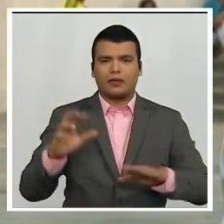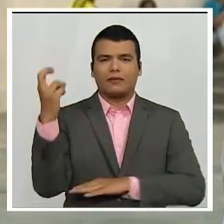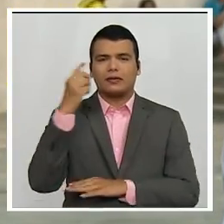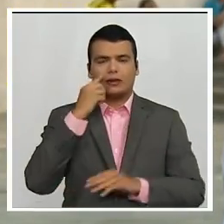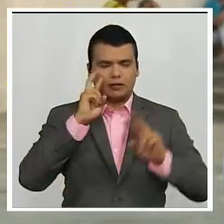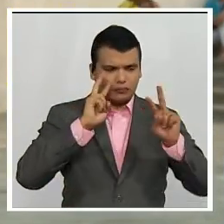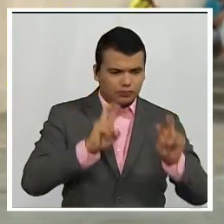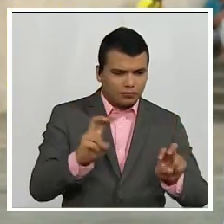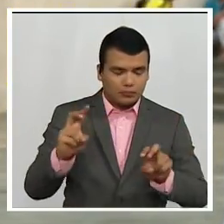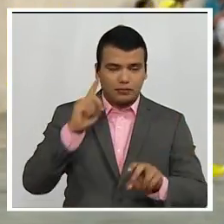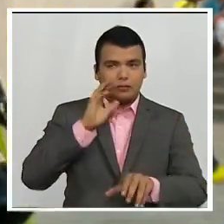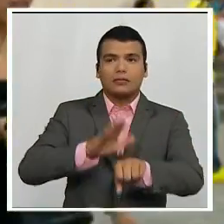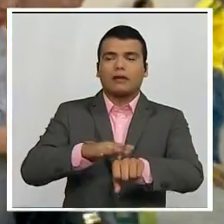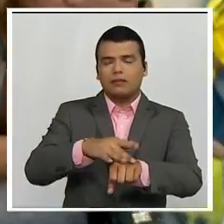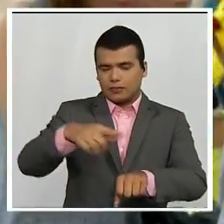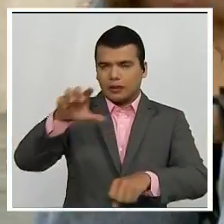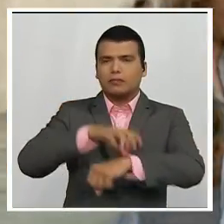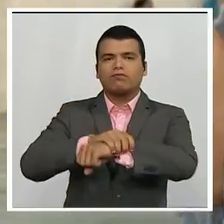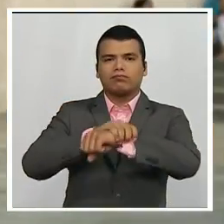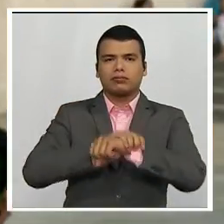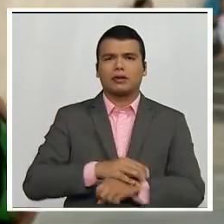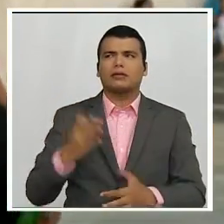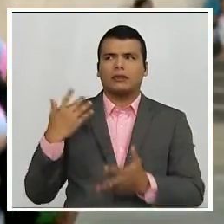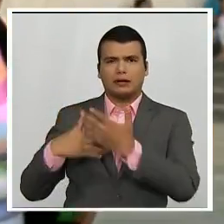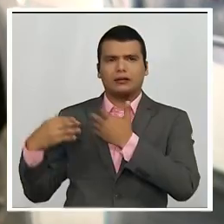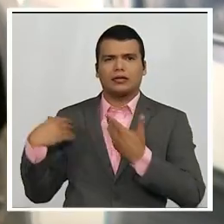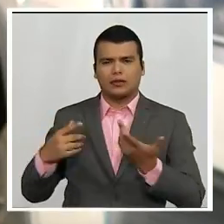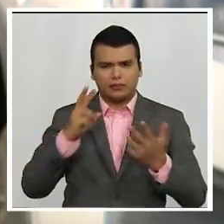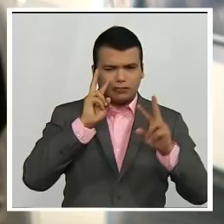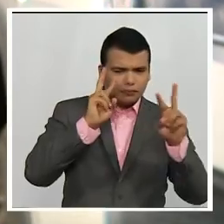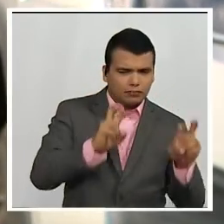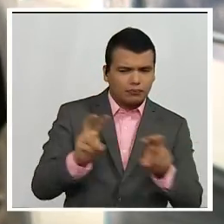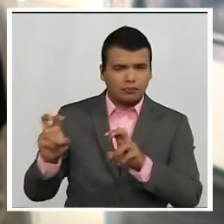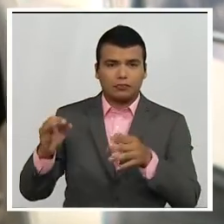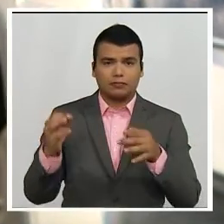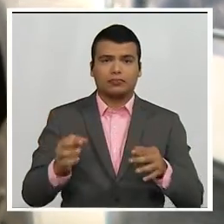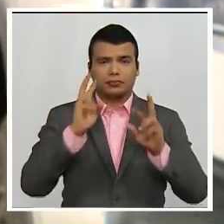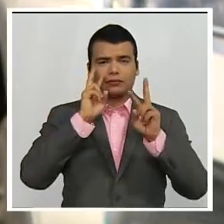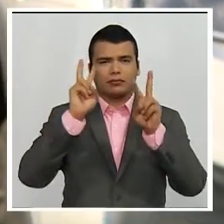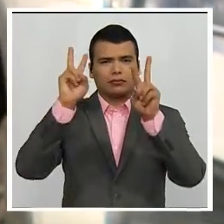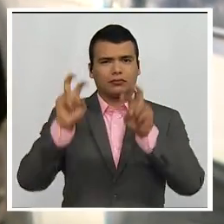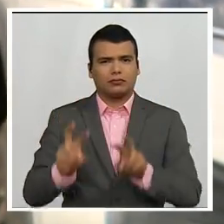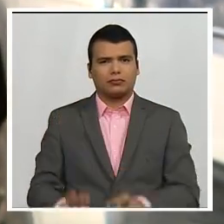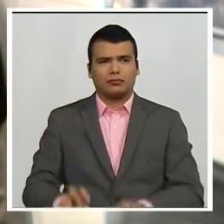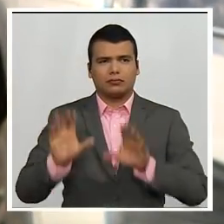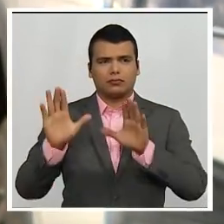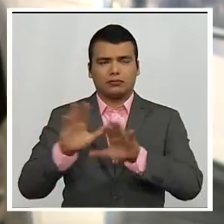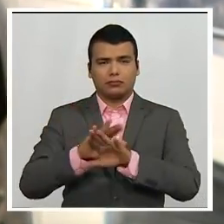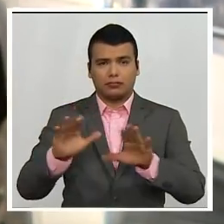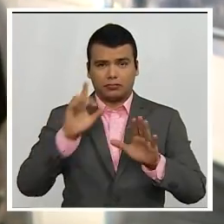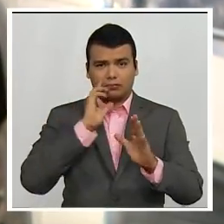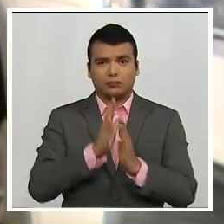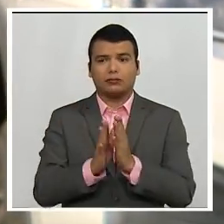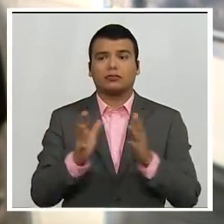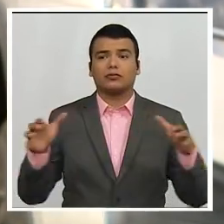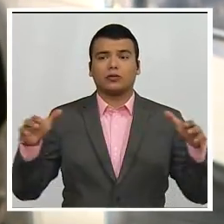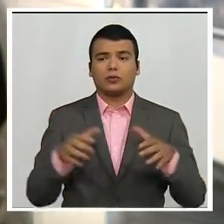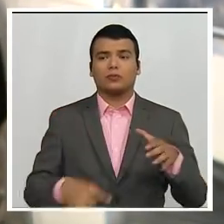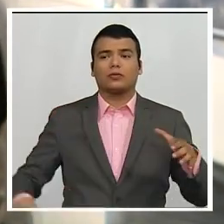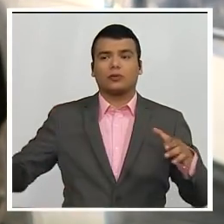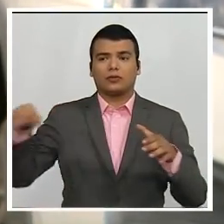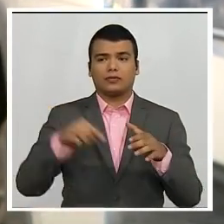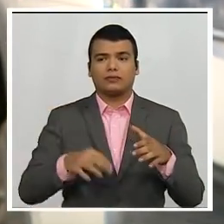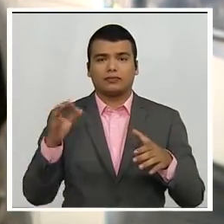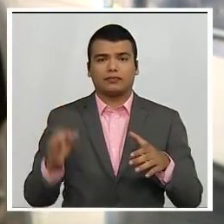adelantaba esta investigación desde hace varios meses según las investigaciones o los resultados de estas mismas pues los uniformados estarían